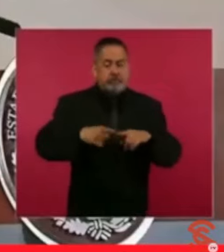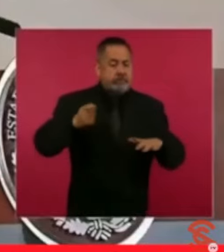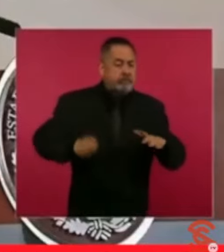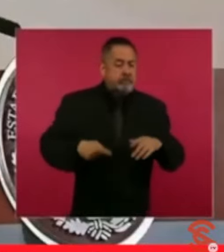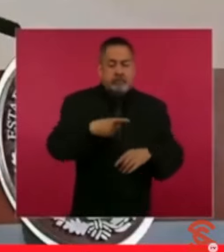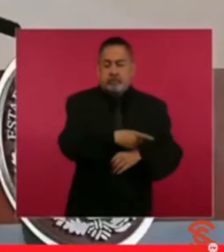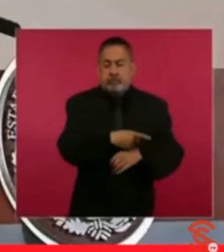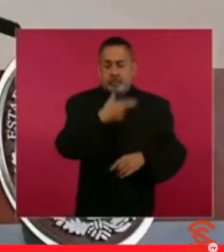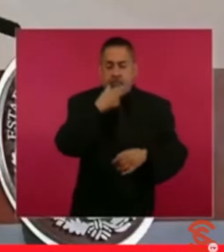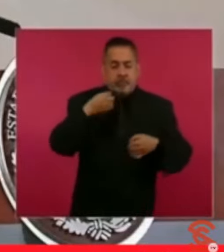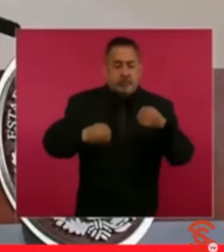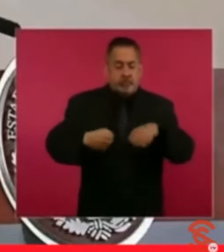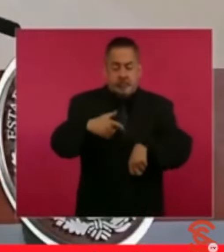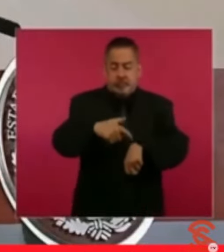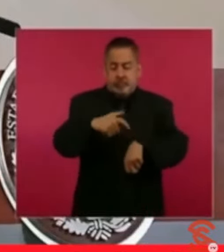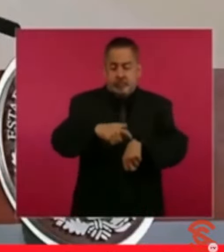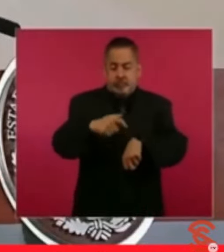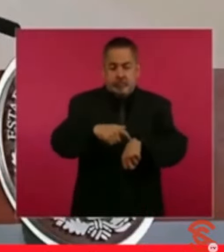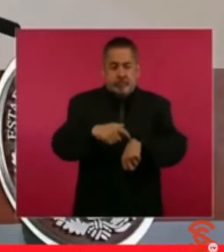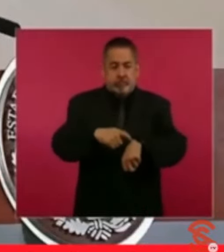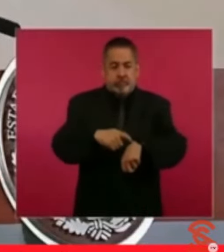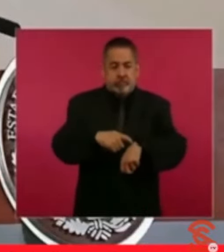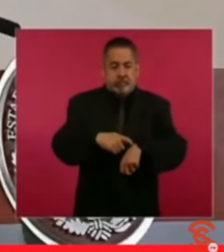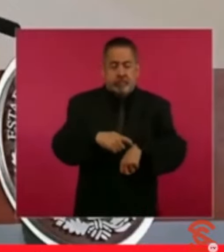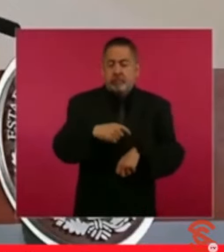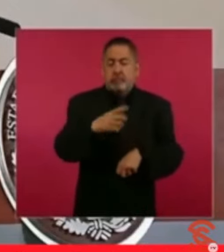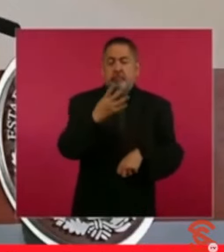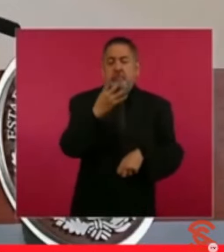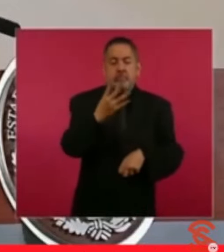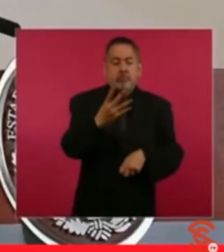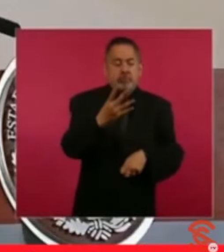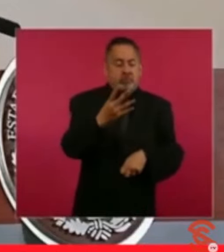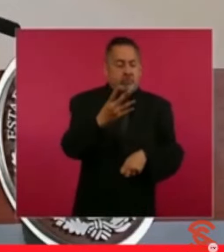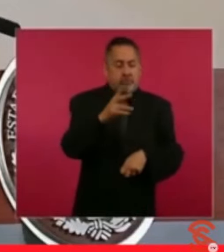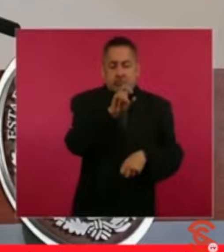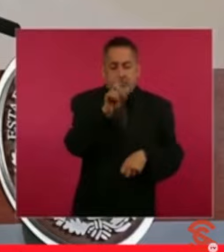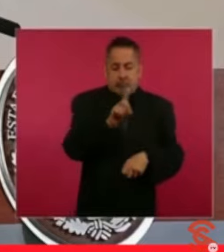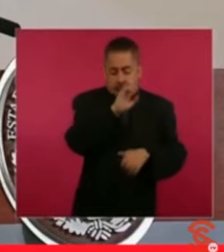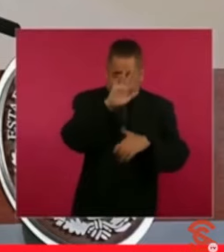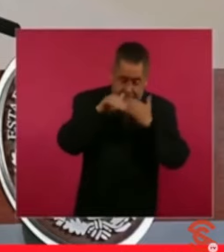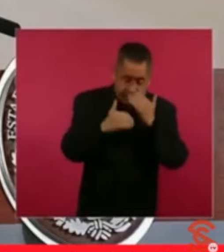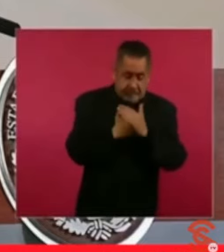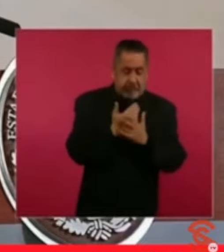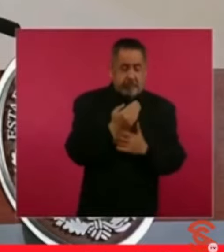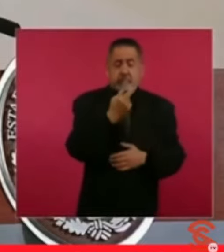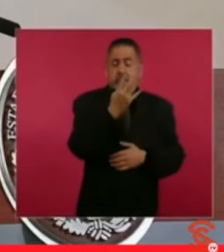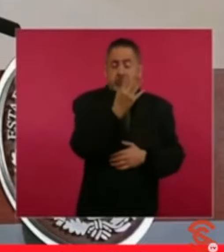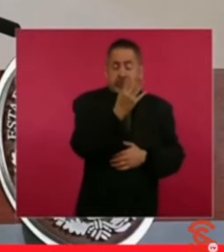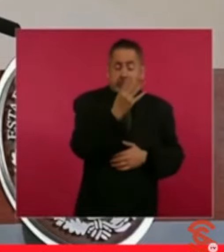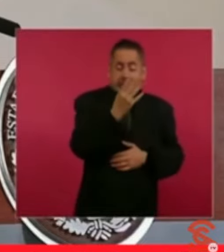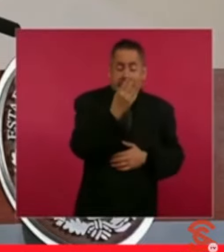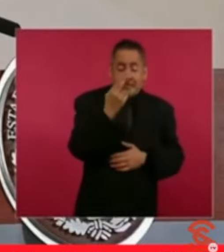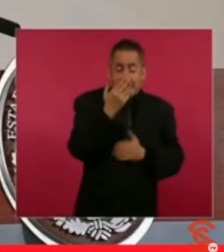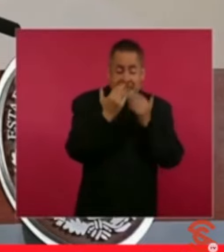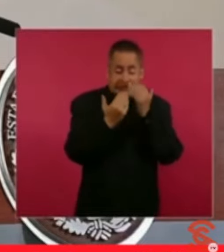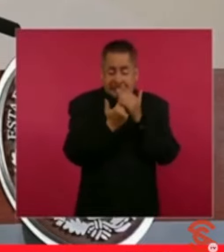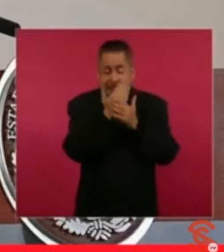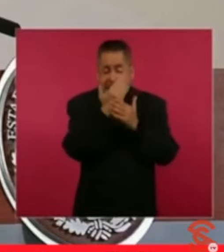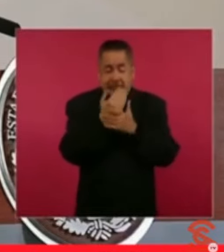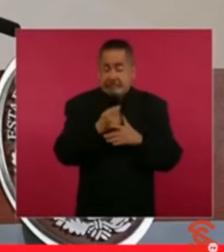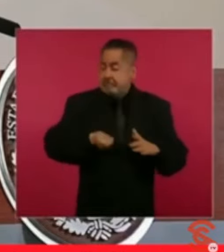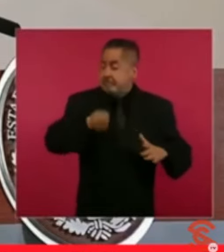juez a las 4:25 horas, domingo en la madrugada de este